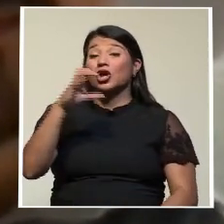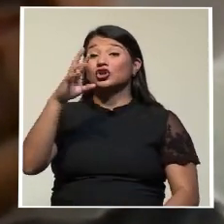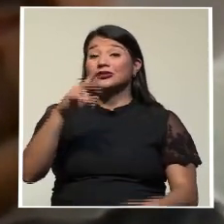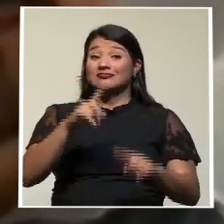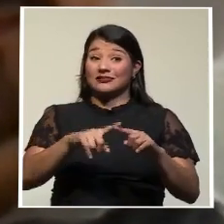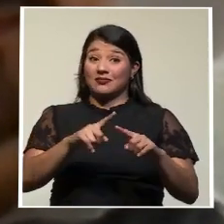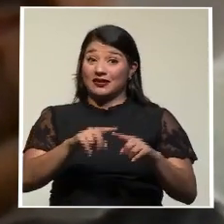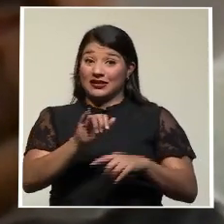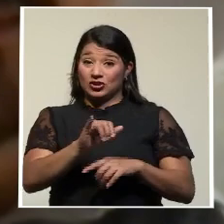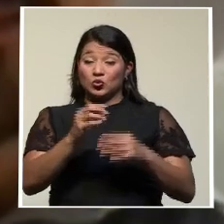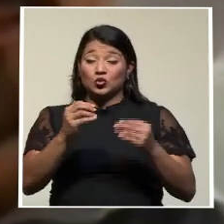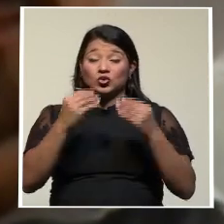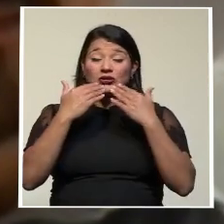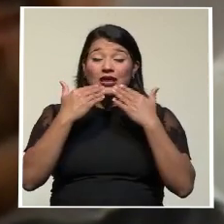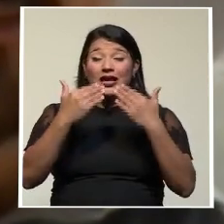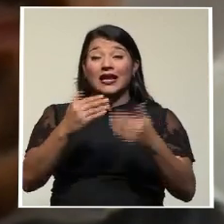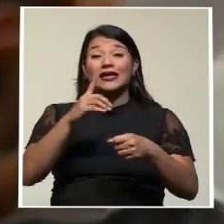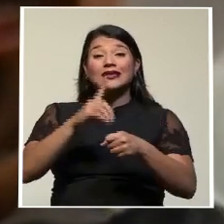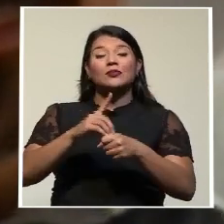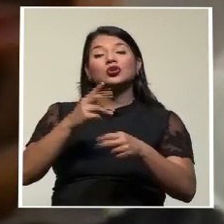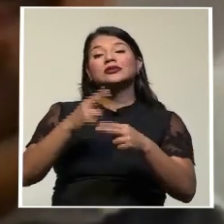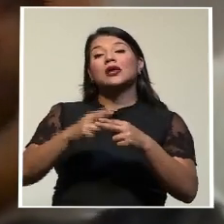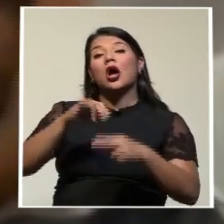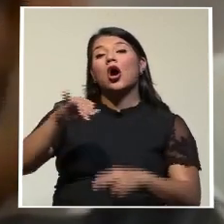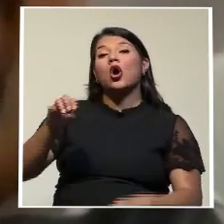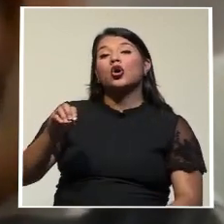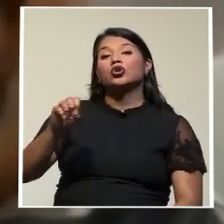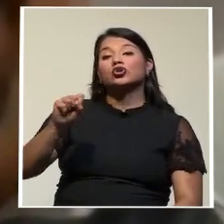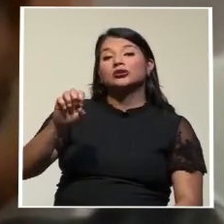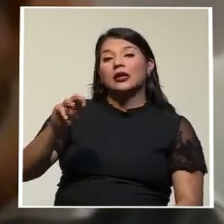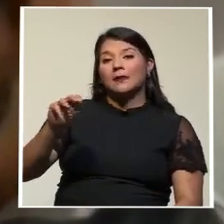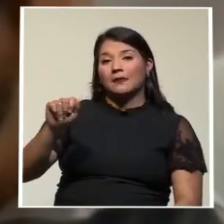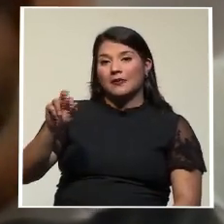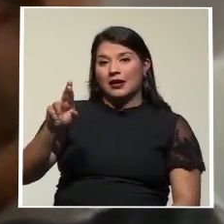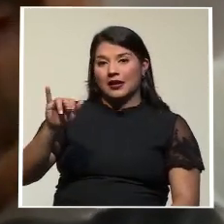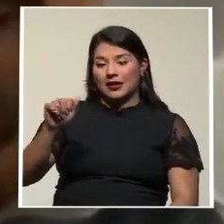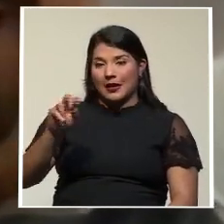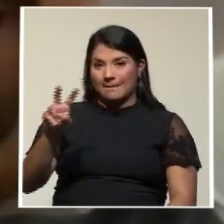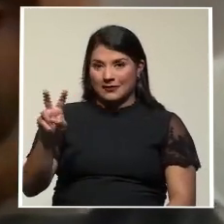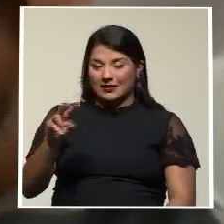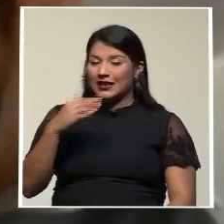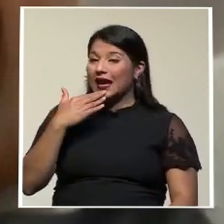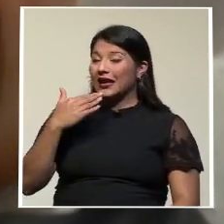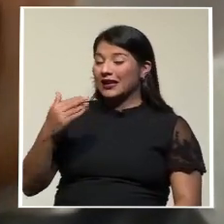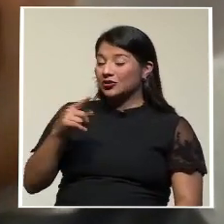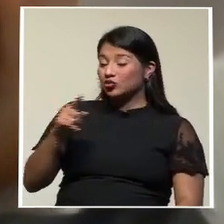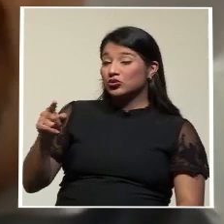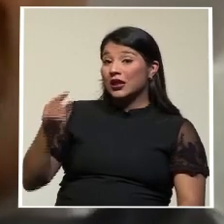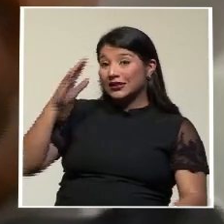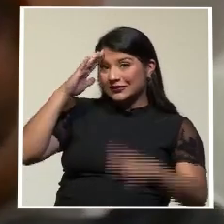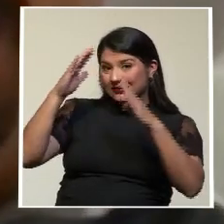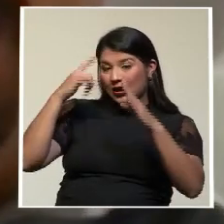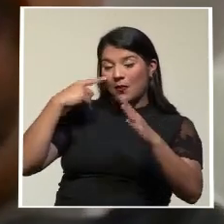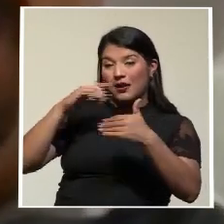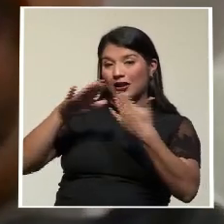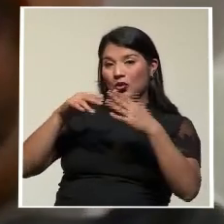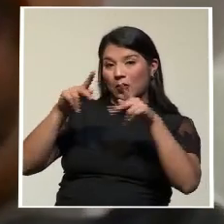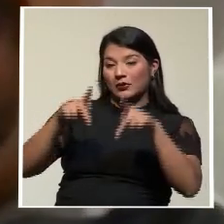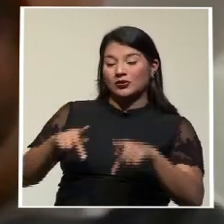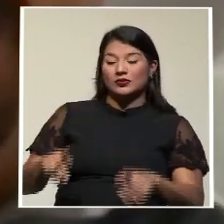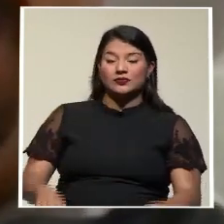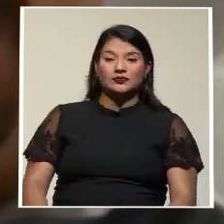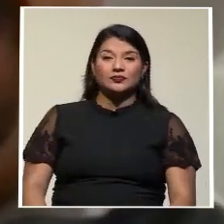eso. Muchísimas gracias al diputado José María Villalta. Gracias a usted, Ernesto, y un saludo para todos los televidentes.